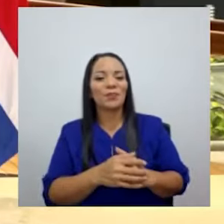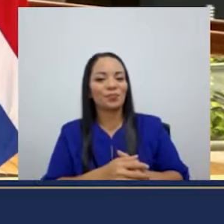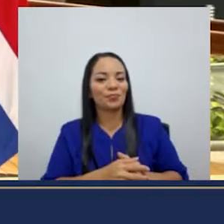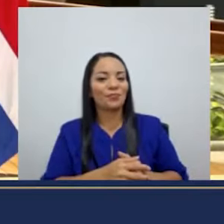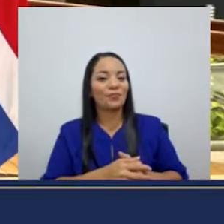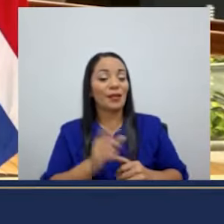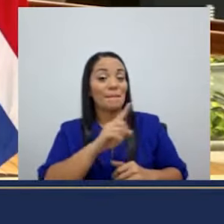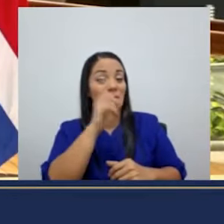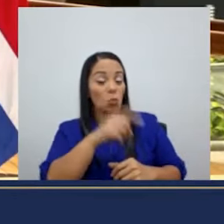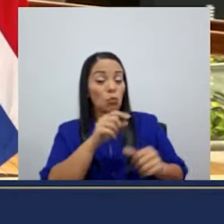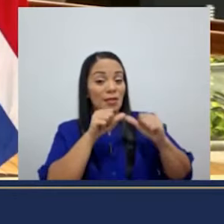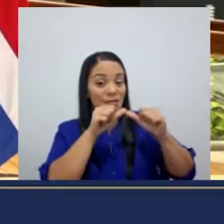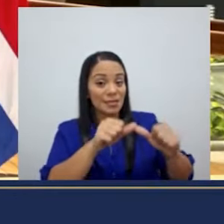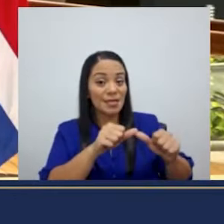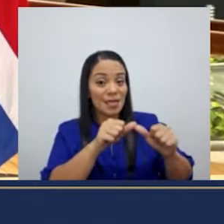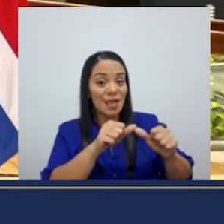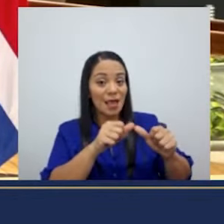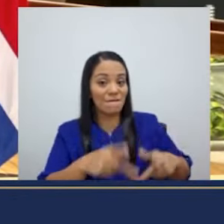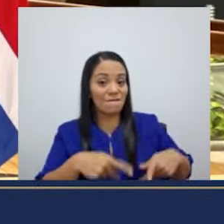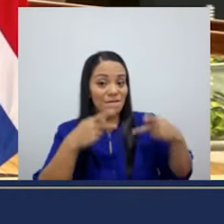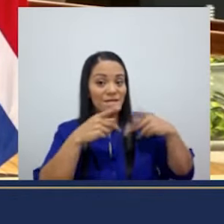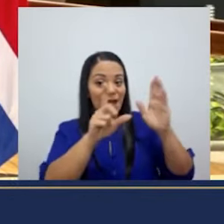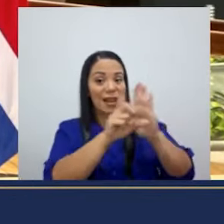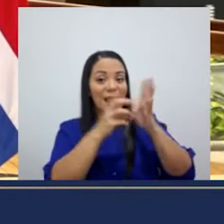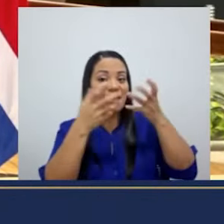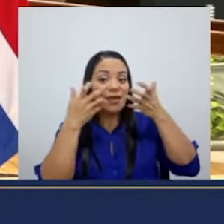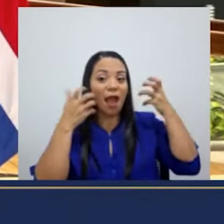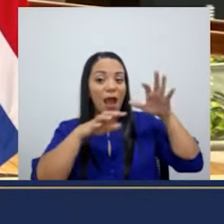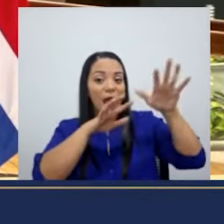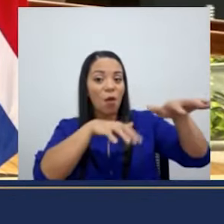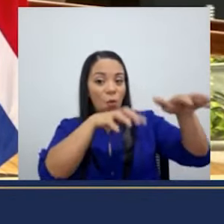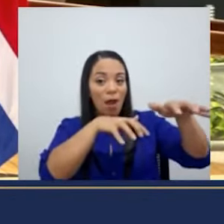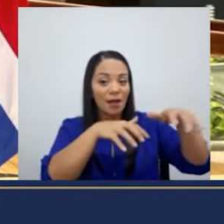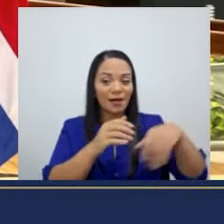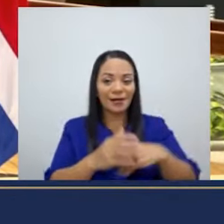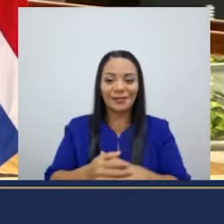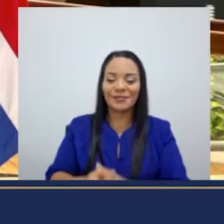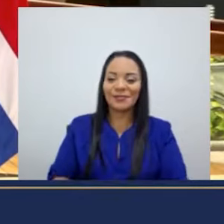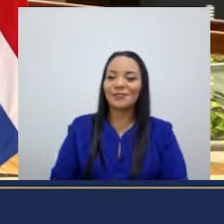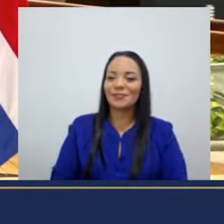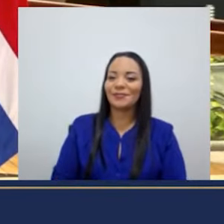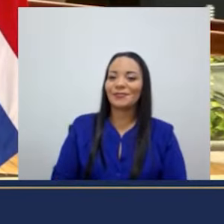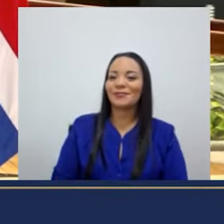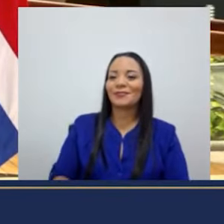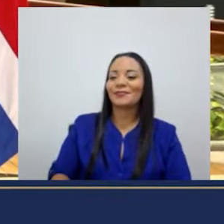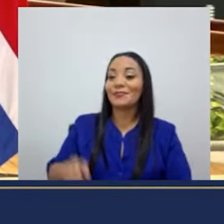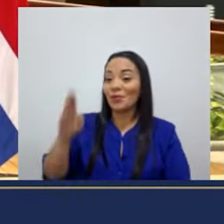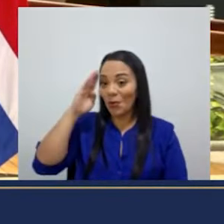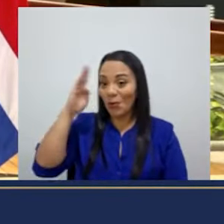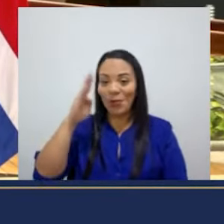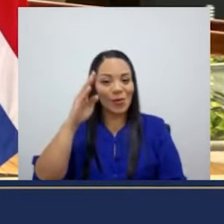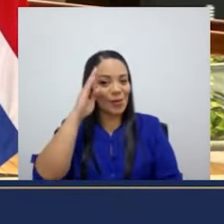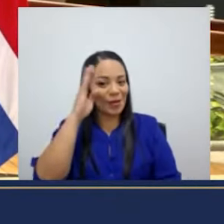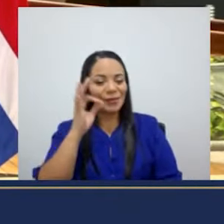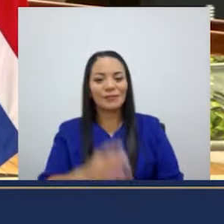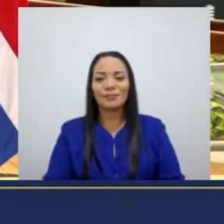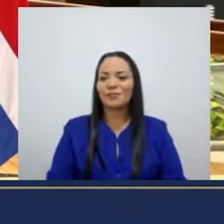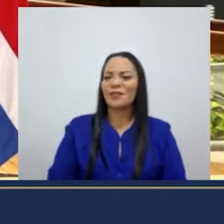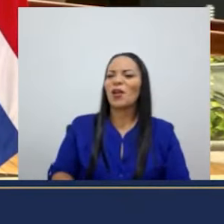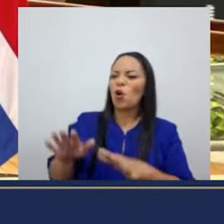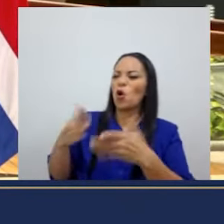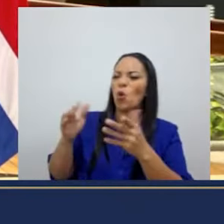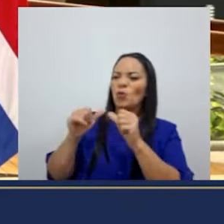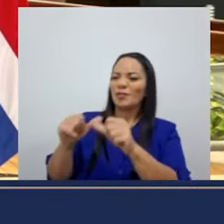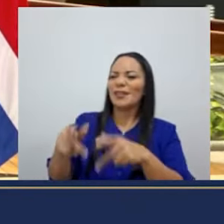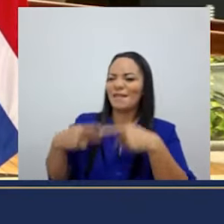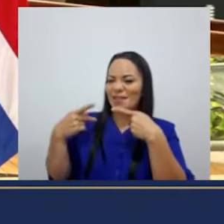¿Sigue viva la ley Jaguar? ¿Cómo está, ministro? Hola, presidente, muy bien. Gracias, igualmente. ¿Cómo que si sigue viva la ley Jaguar?